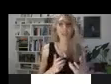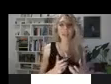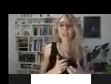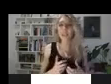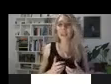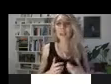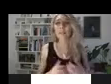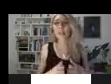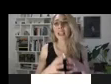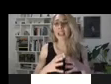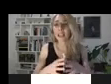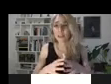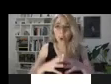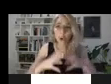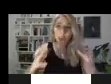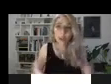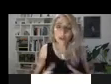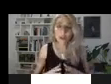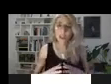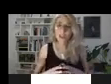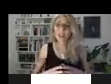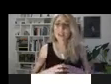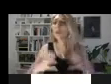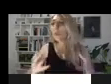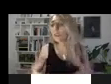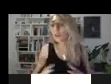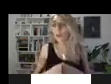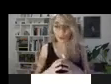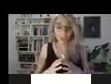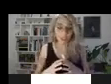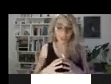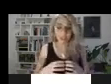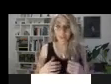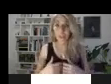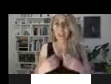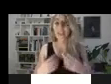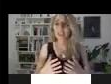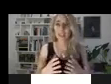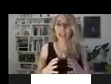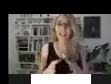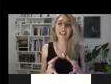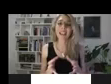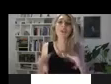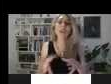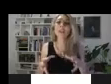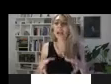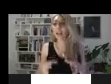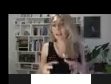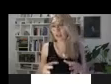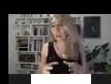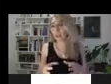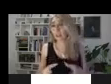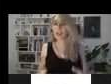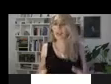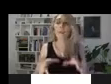al corriente de, por lo menos, de ese circuito o de esa tendencia. Quien no está